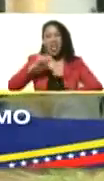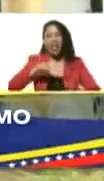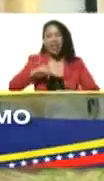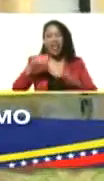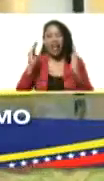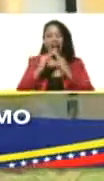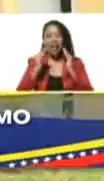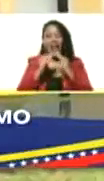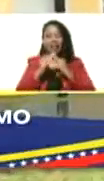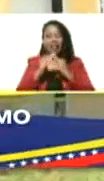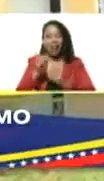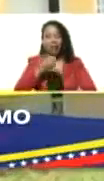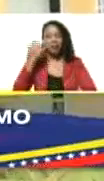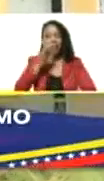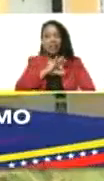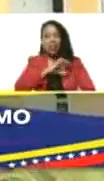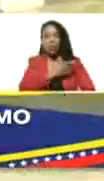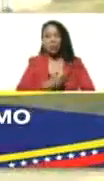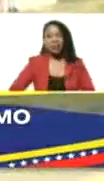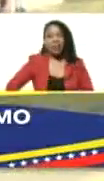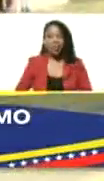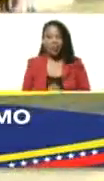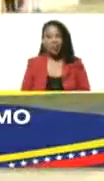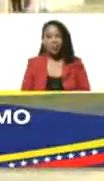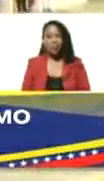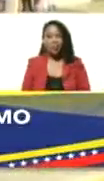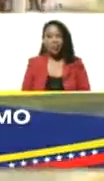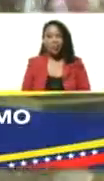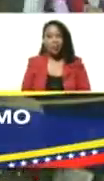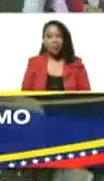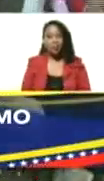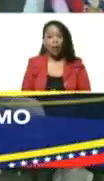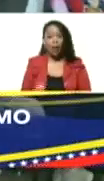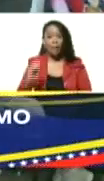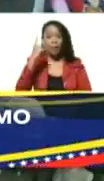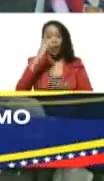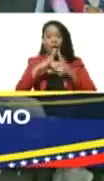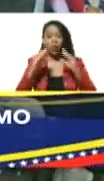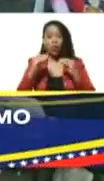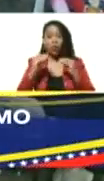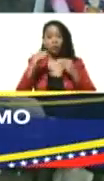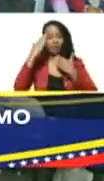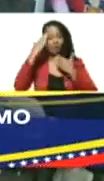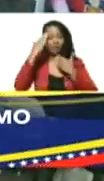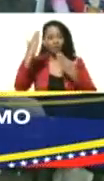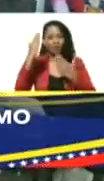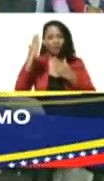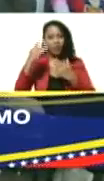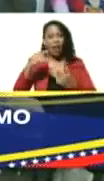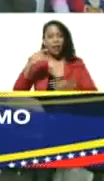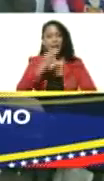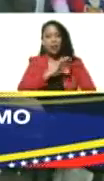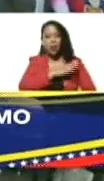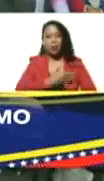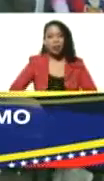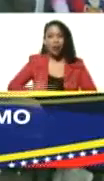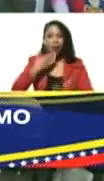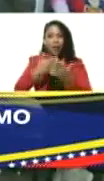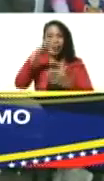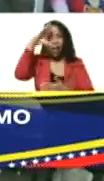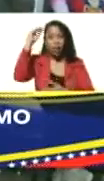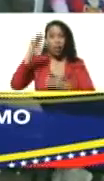esta vivienda digna, señor presidente. Primero que todo, un cordial saludo, presidente. Gracias a Dios,